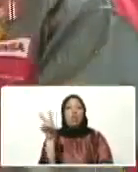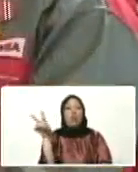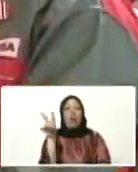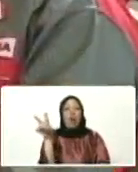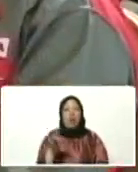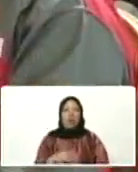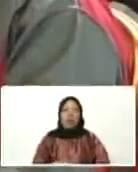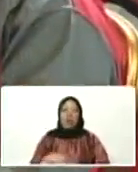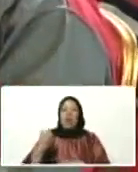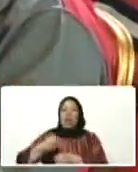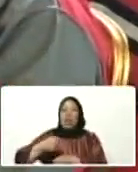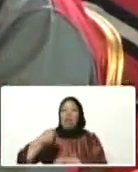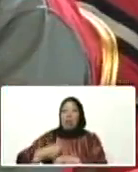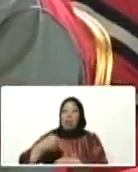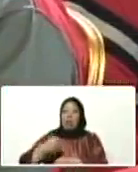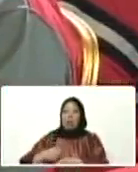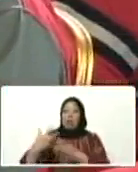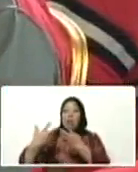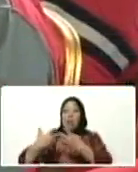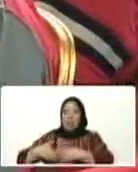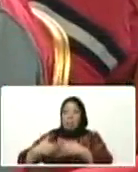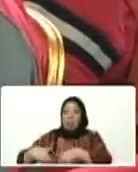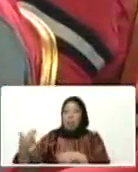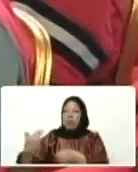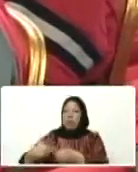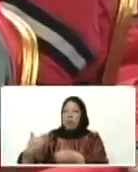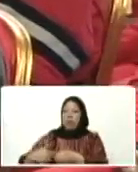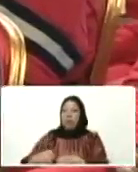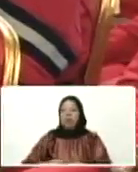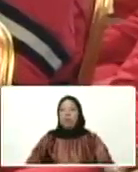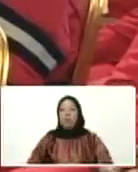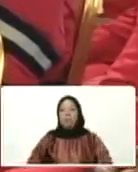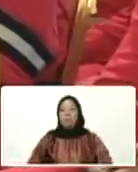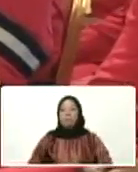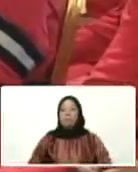de los trabajadores y trabajadoras de PDVSA, de la clase obrera venezolana.